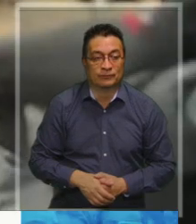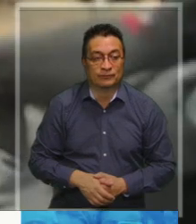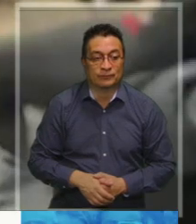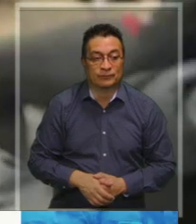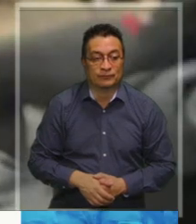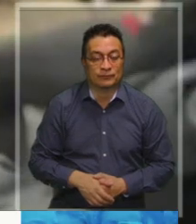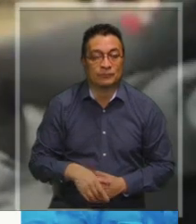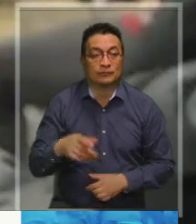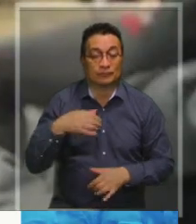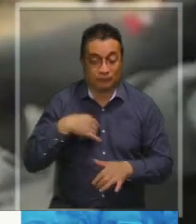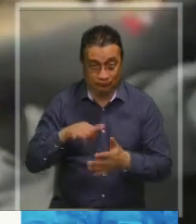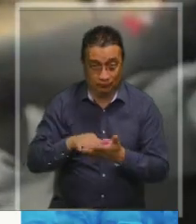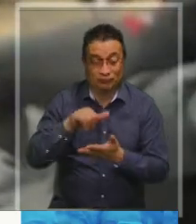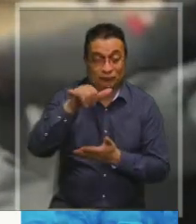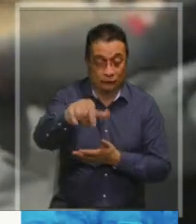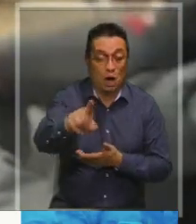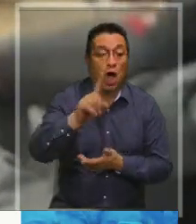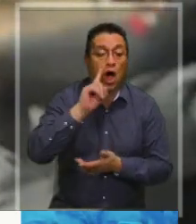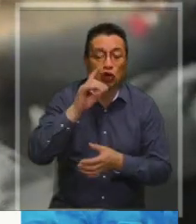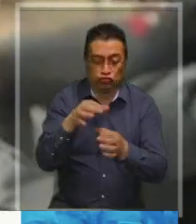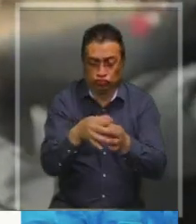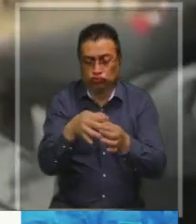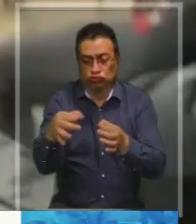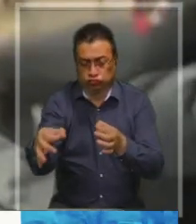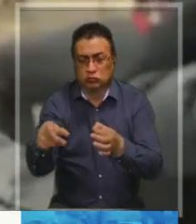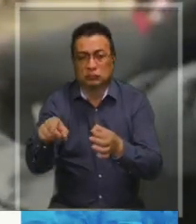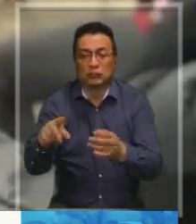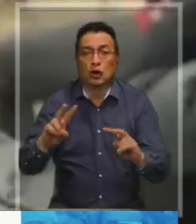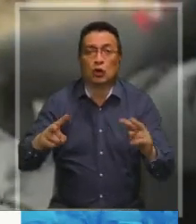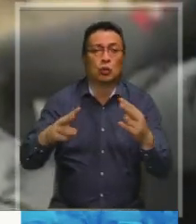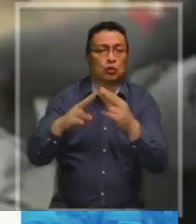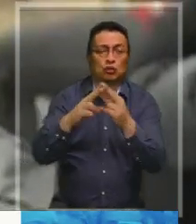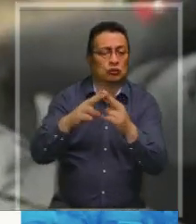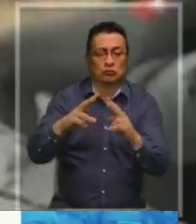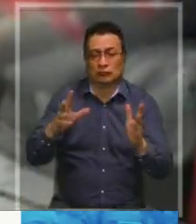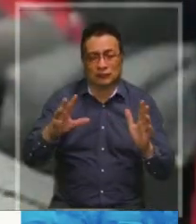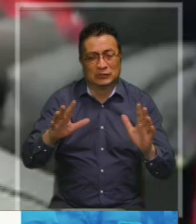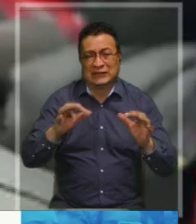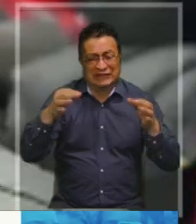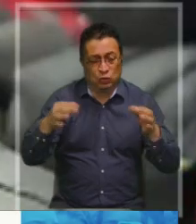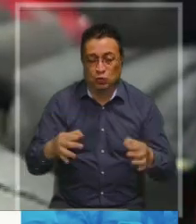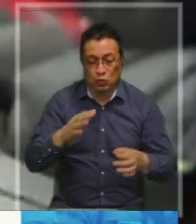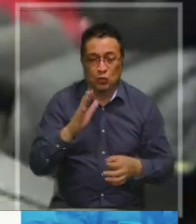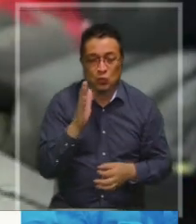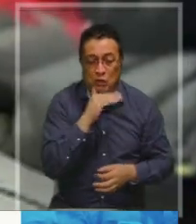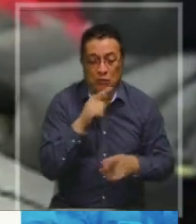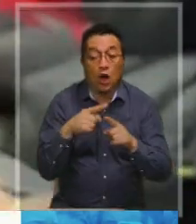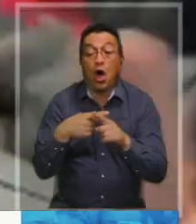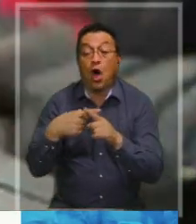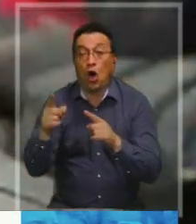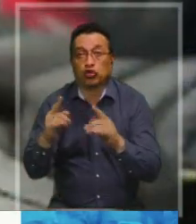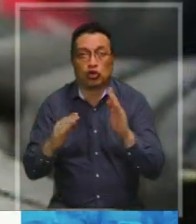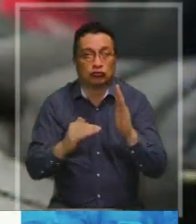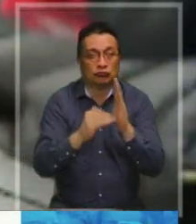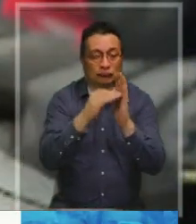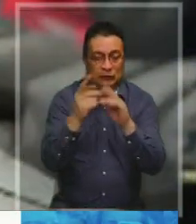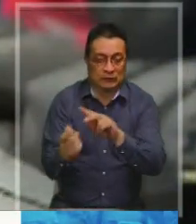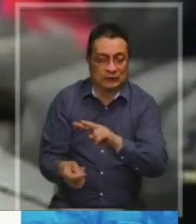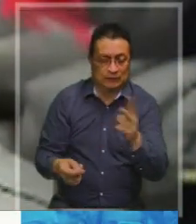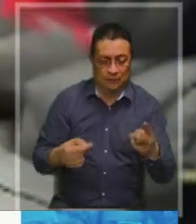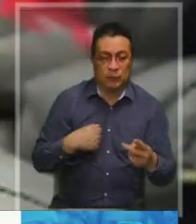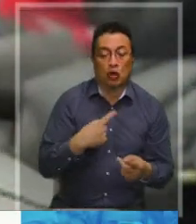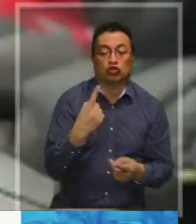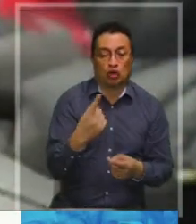Fui a Hatay, ahí hay una pequeña provincia. La construcción no estaba lo suficientemente segura, nos movimos a otro edificio. Yo estaba ahí solo